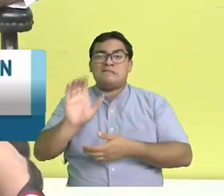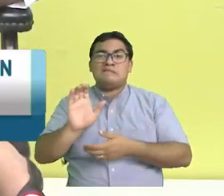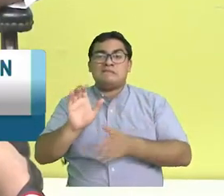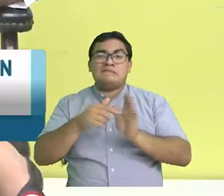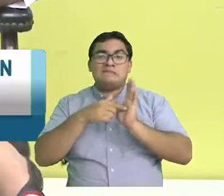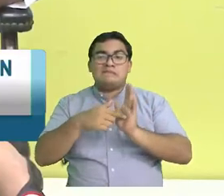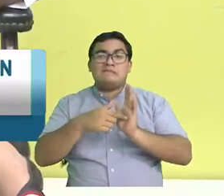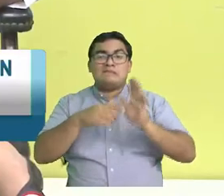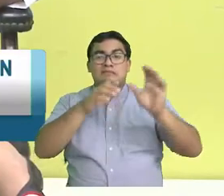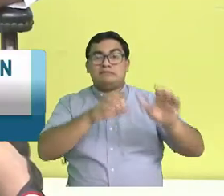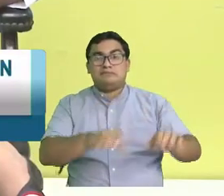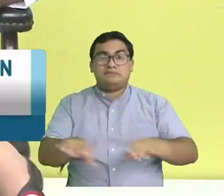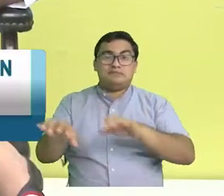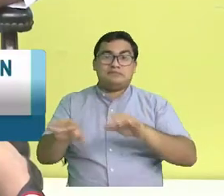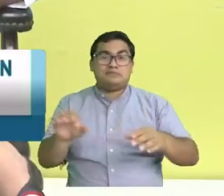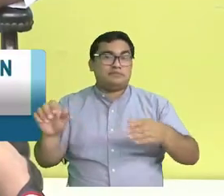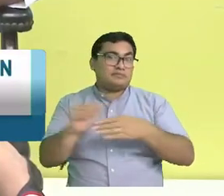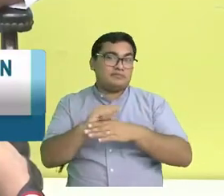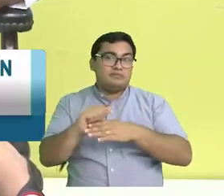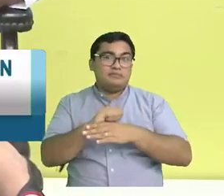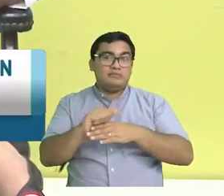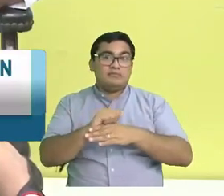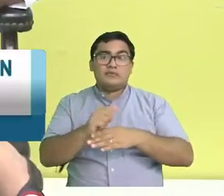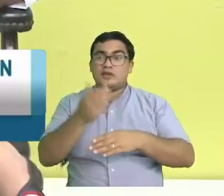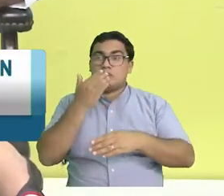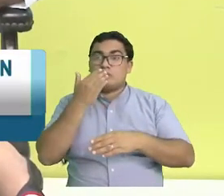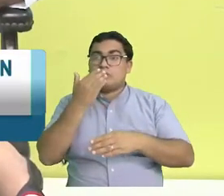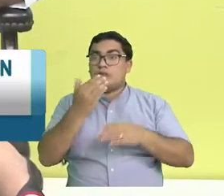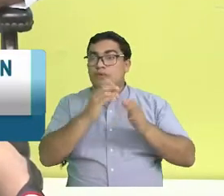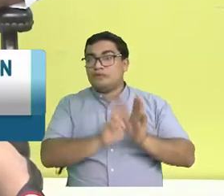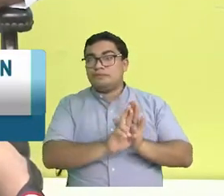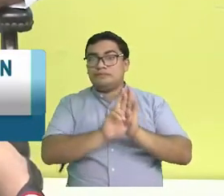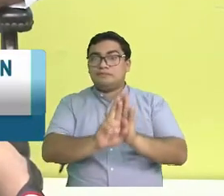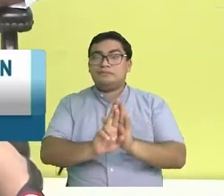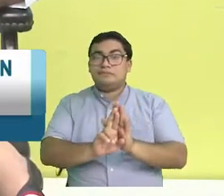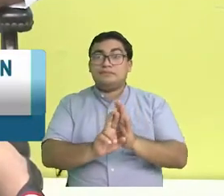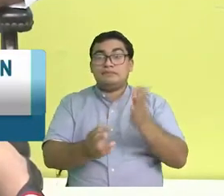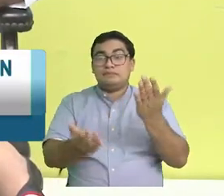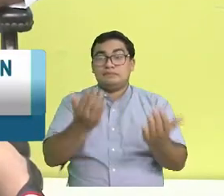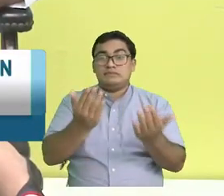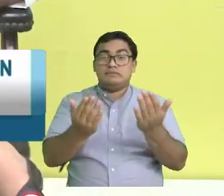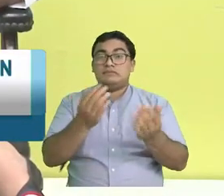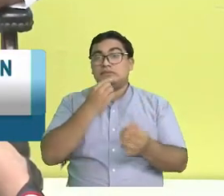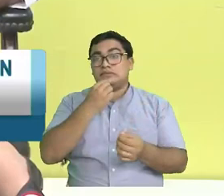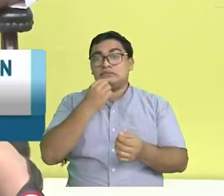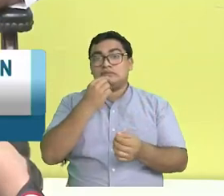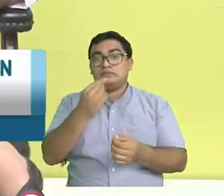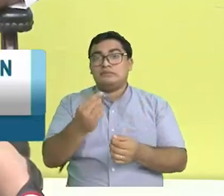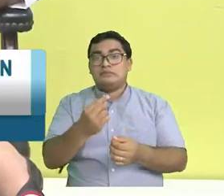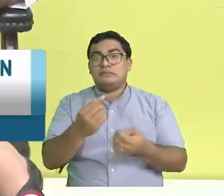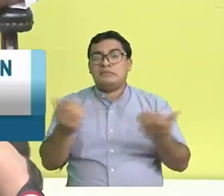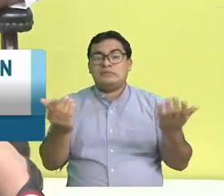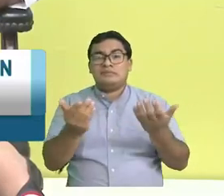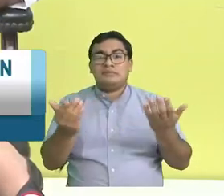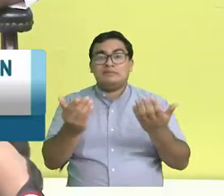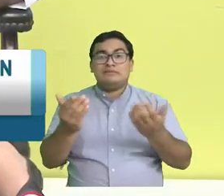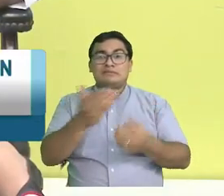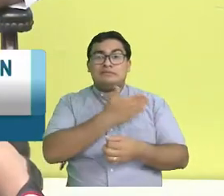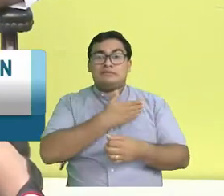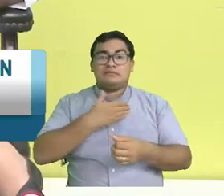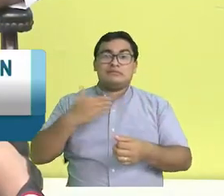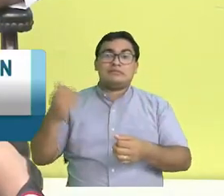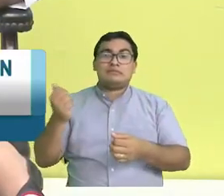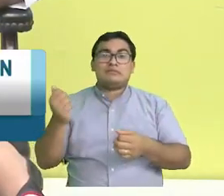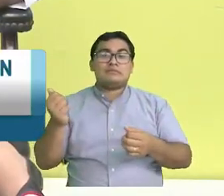lo pongo a hacer una actividad como una terapia, él tiene una buena respuesta, porque es posible que ese niño solo necesite estímulo para mejorar.